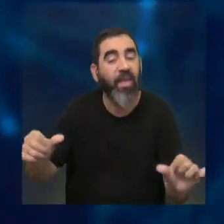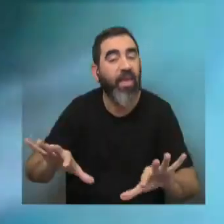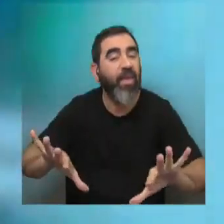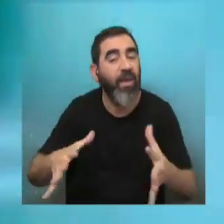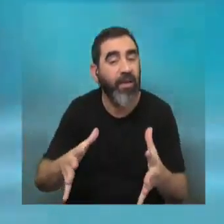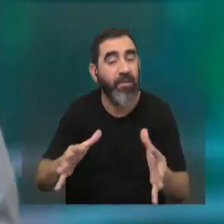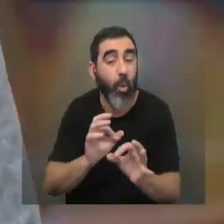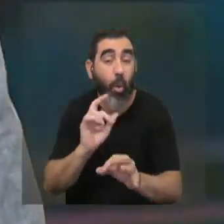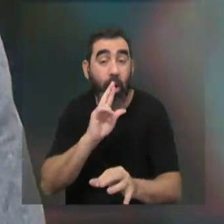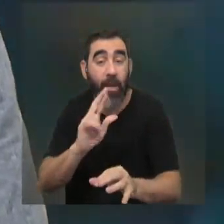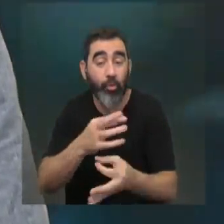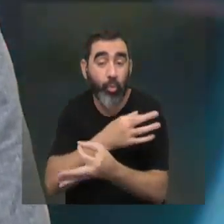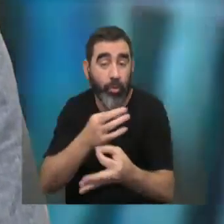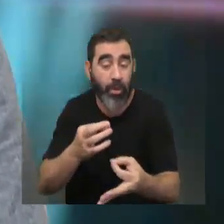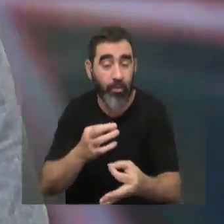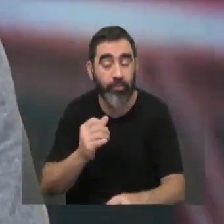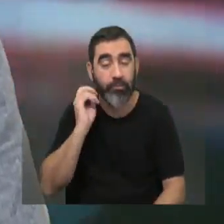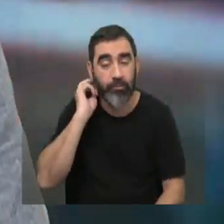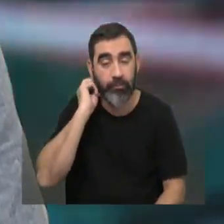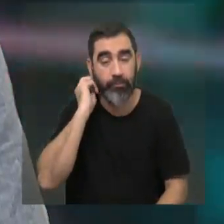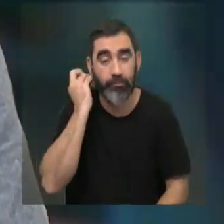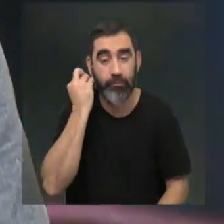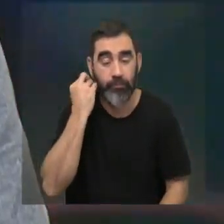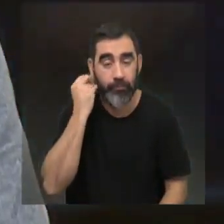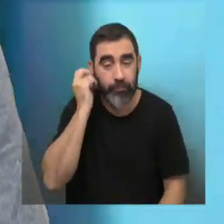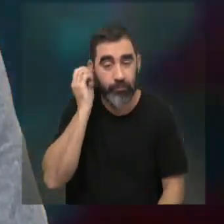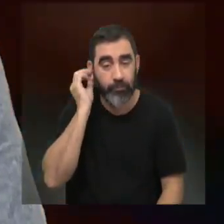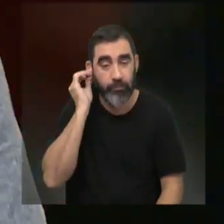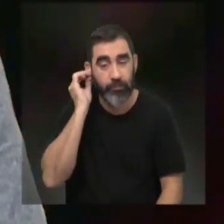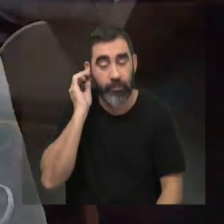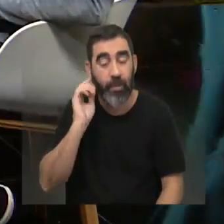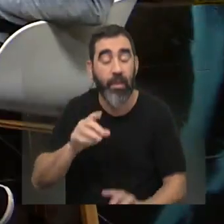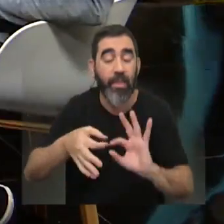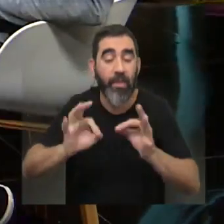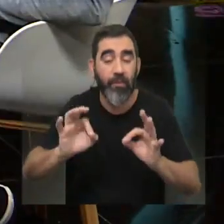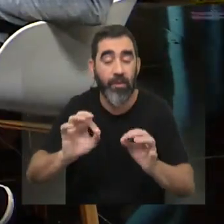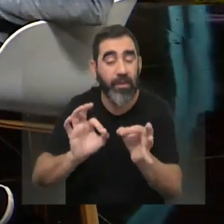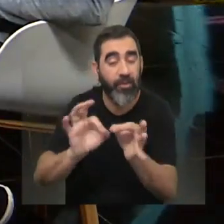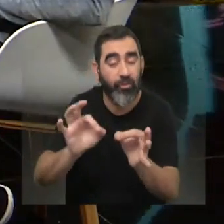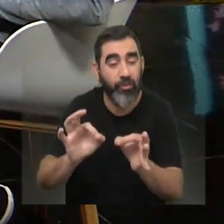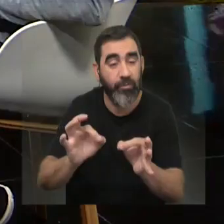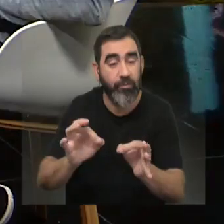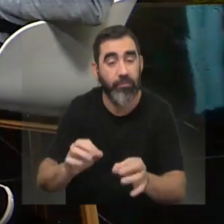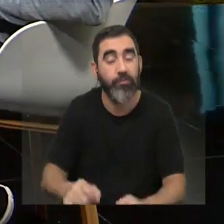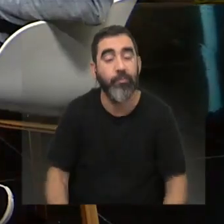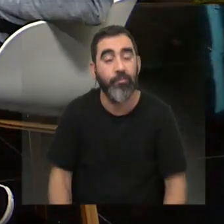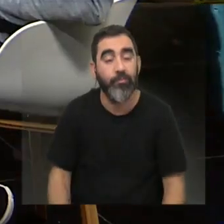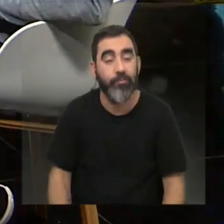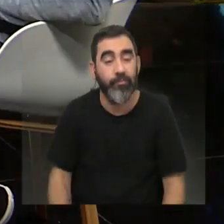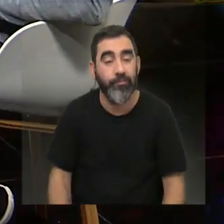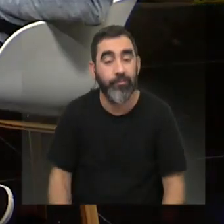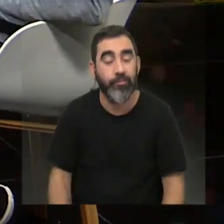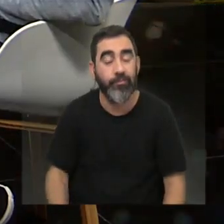el resultado en la resolución de una tarea. Usamos una definición tal vez un poco más ajustada, que es la más en boga en estos días, que